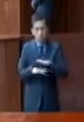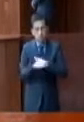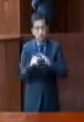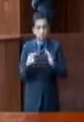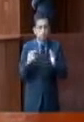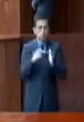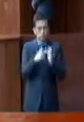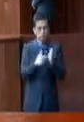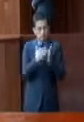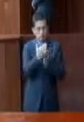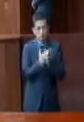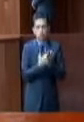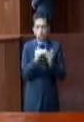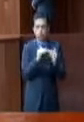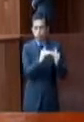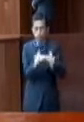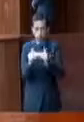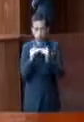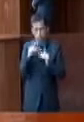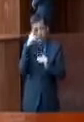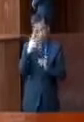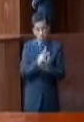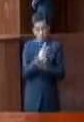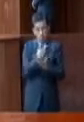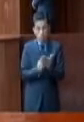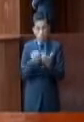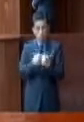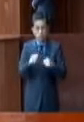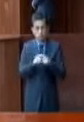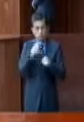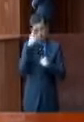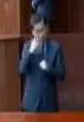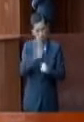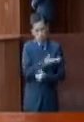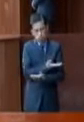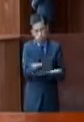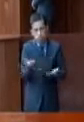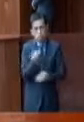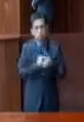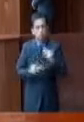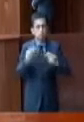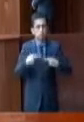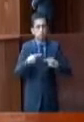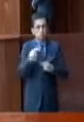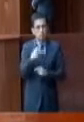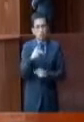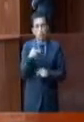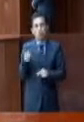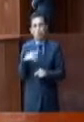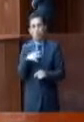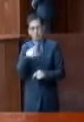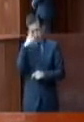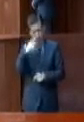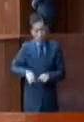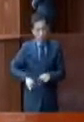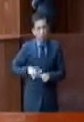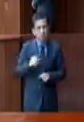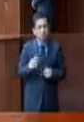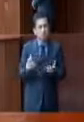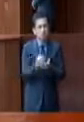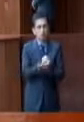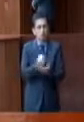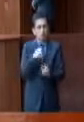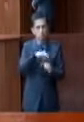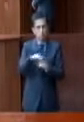utilización de un programa social y de sus recursos con fines electorales al respecto el proyecto razón ag de los medios de prueba